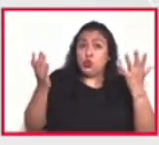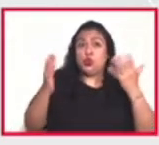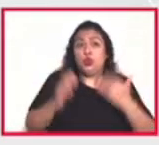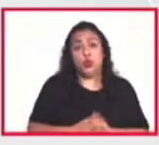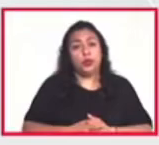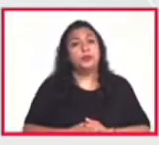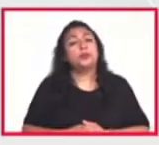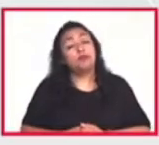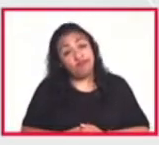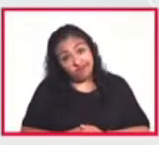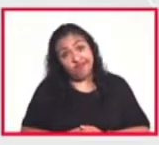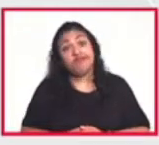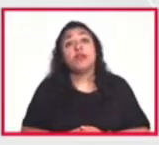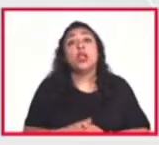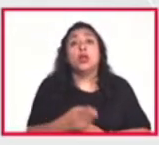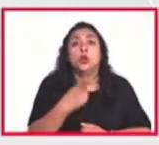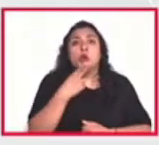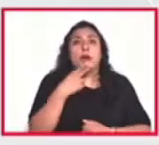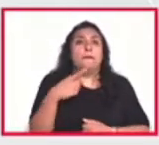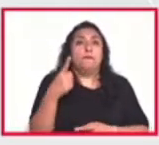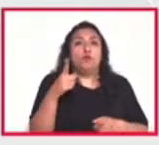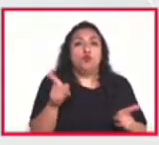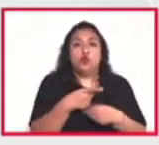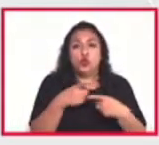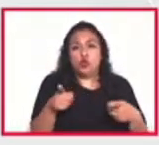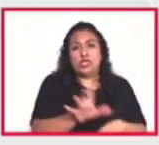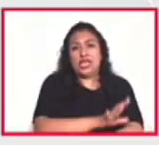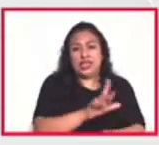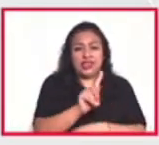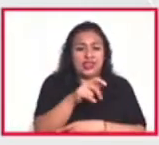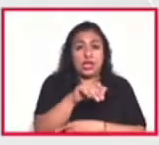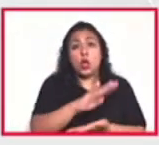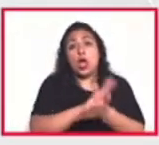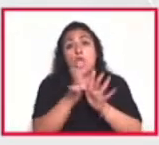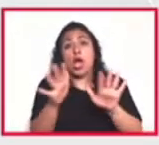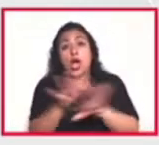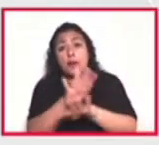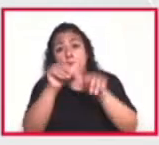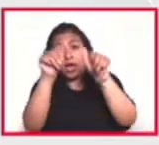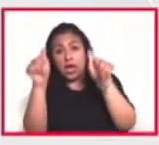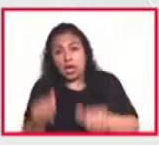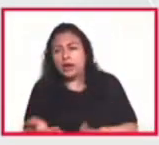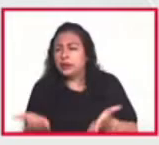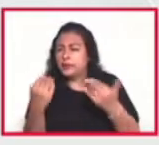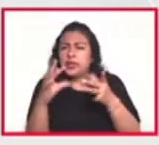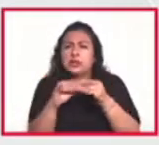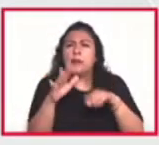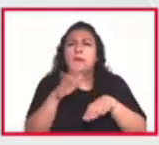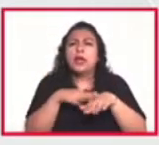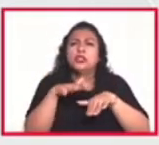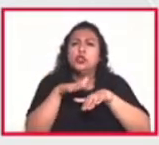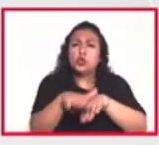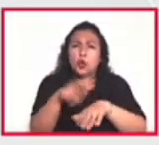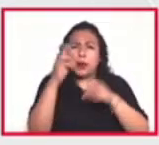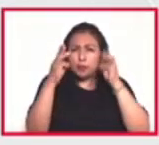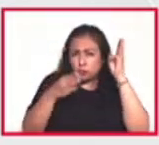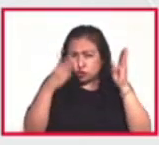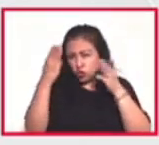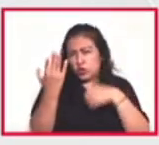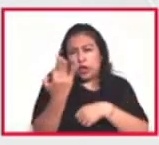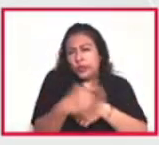del templo de la música tecno al templo del arte. ¿Qué más nos puedes contar sobre este museo